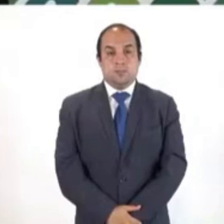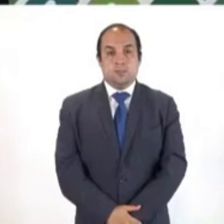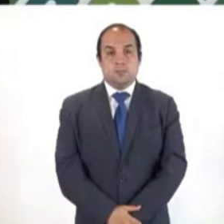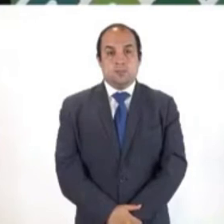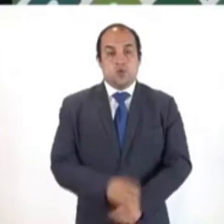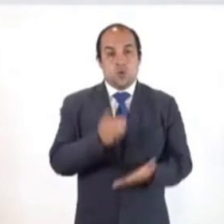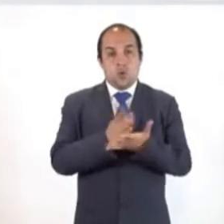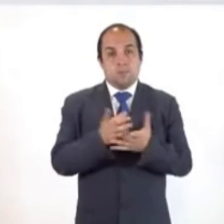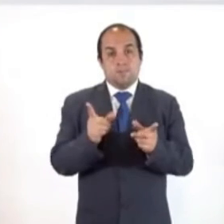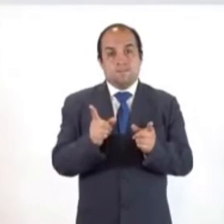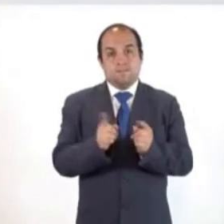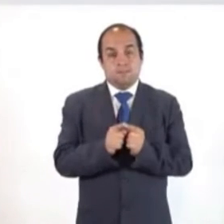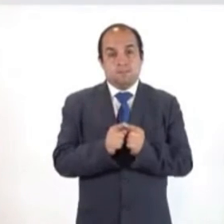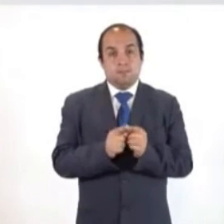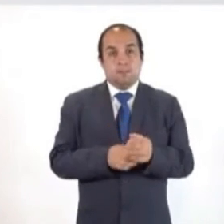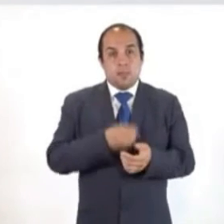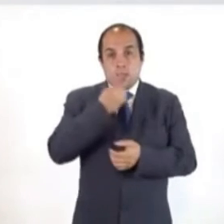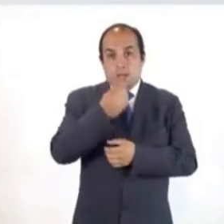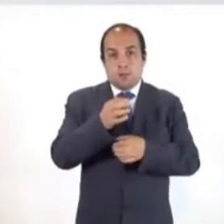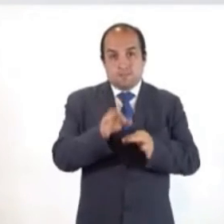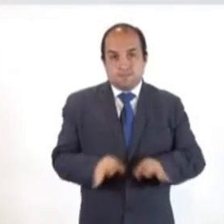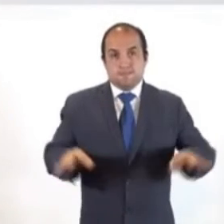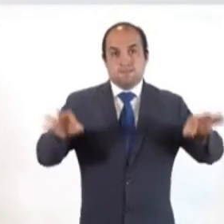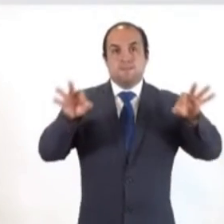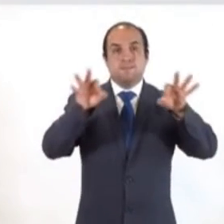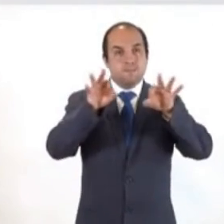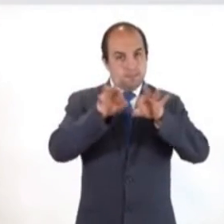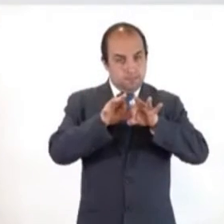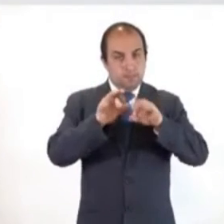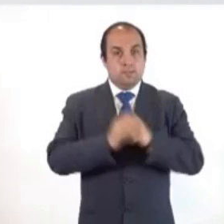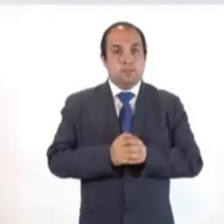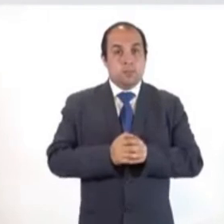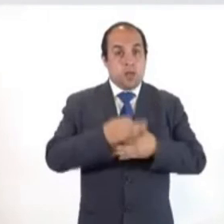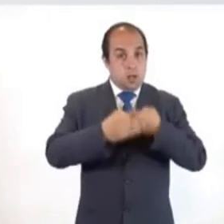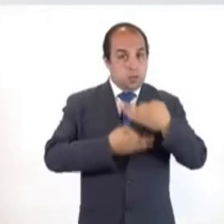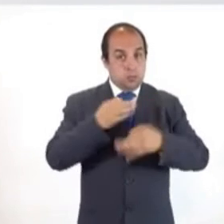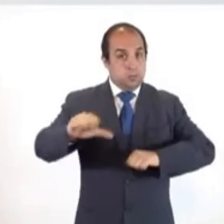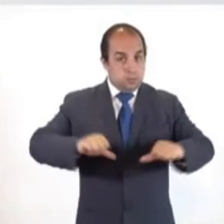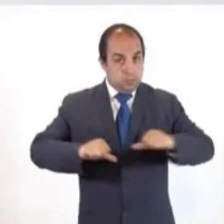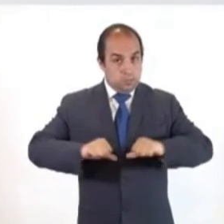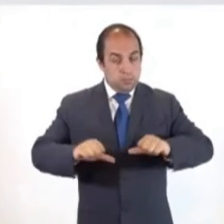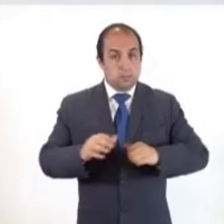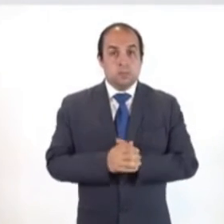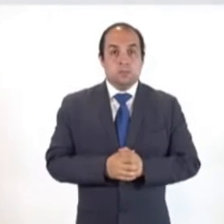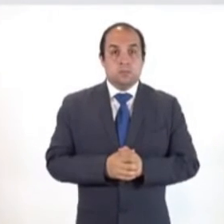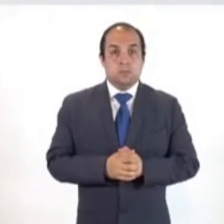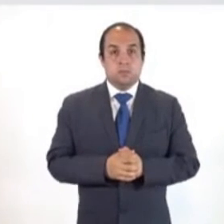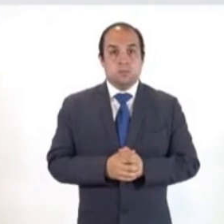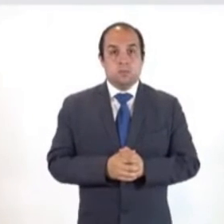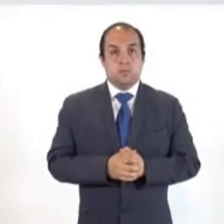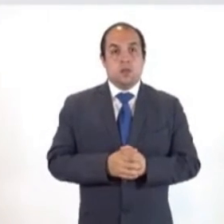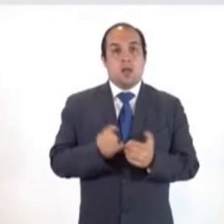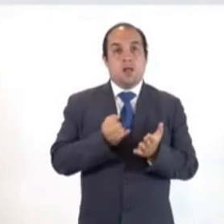Solo cerrar diciendo que es muy importante que en todas estas actividades que se ha